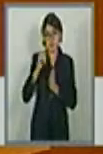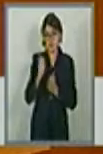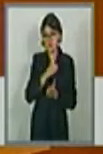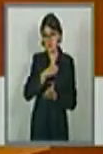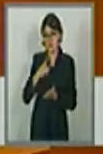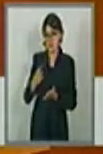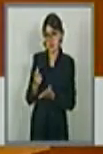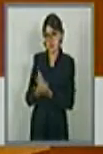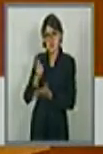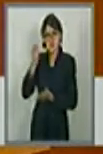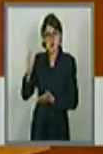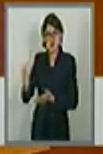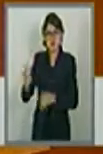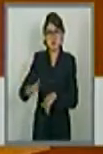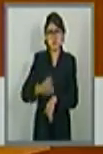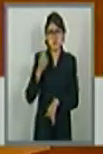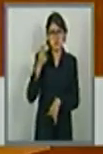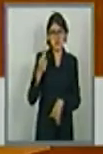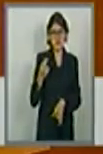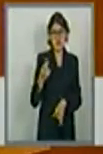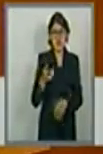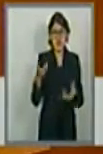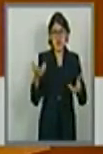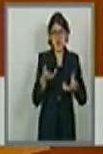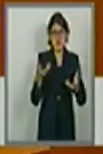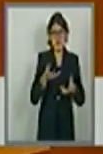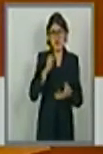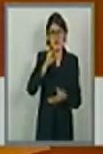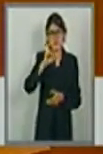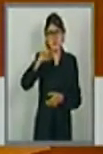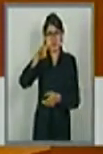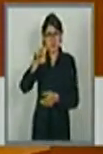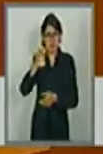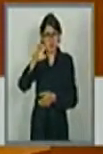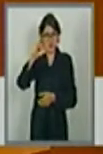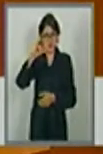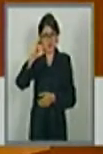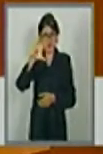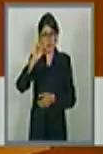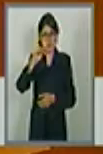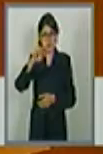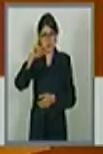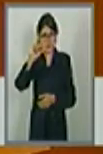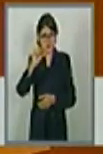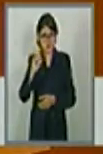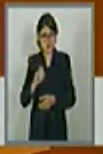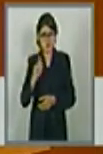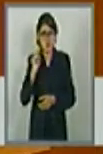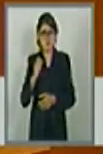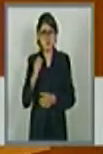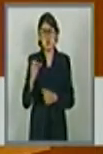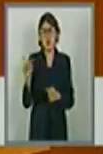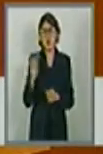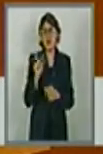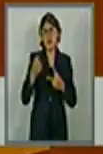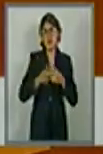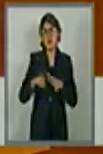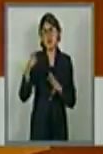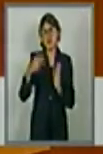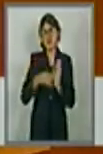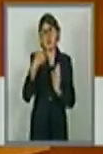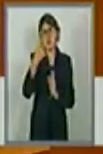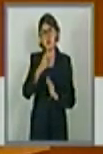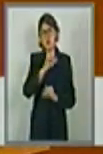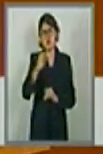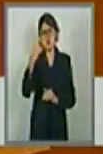sus aportaciones la constitución de un fideicomiso. Dicho fondo, que se administró entre 2004 y